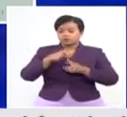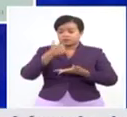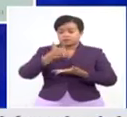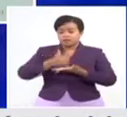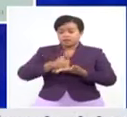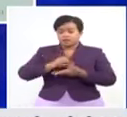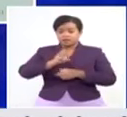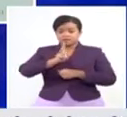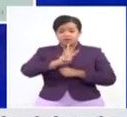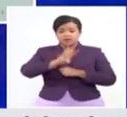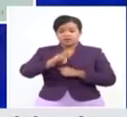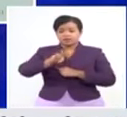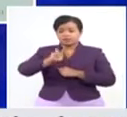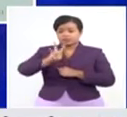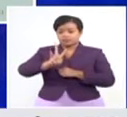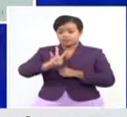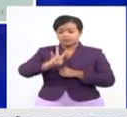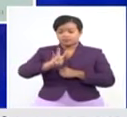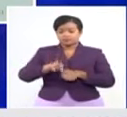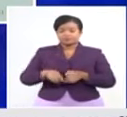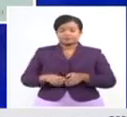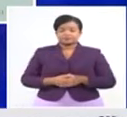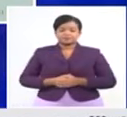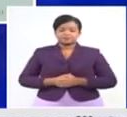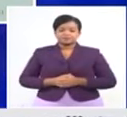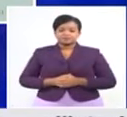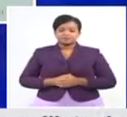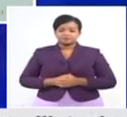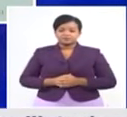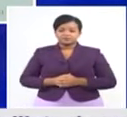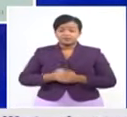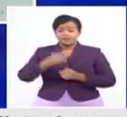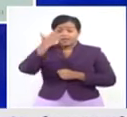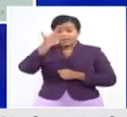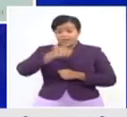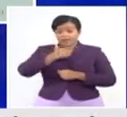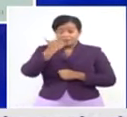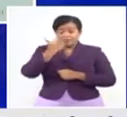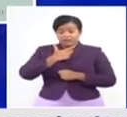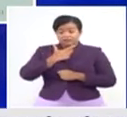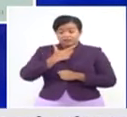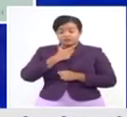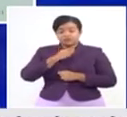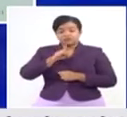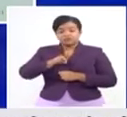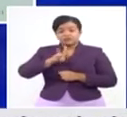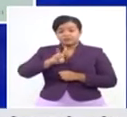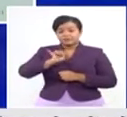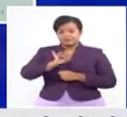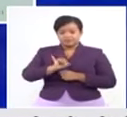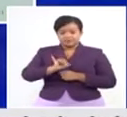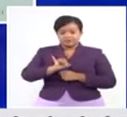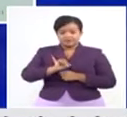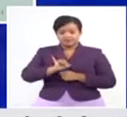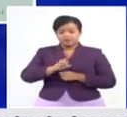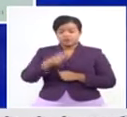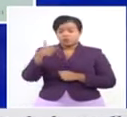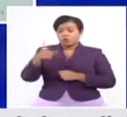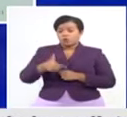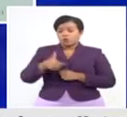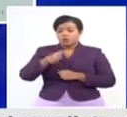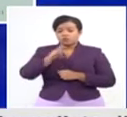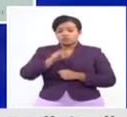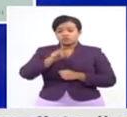casos confirmados en la ciudad en esta jornada, Amancio con 126, Jobabo